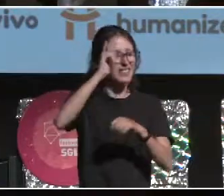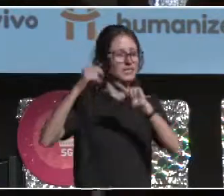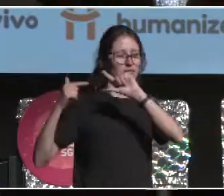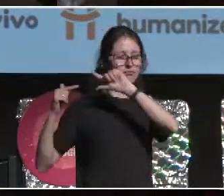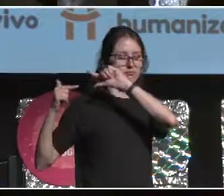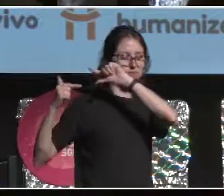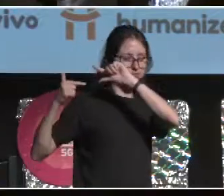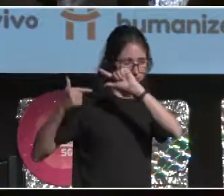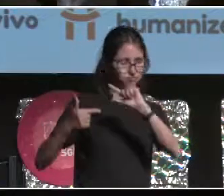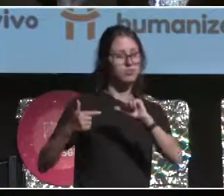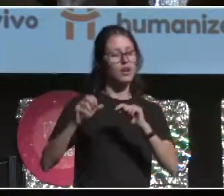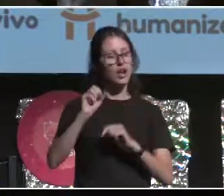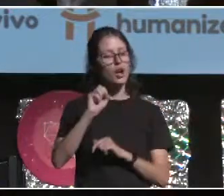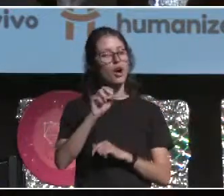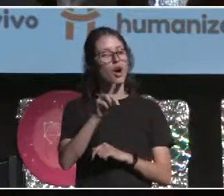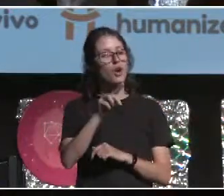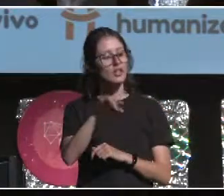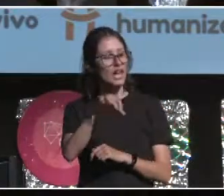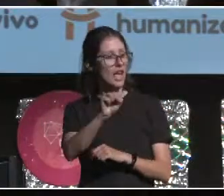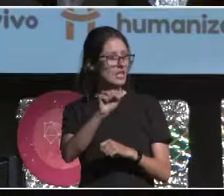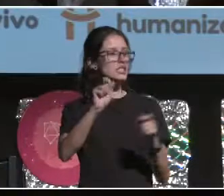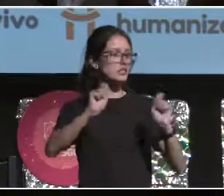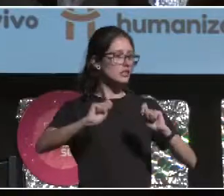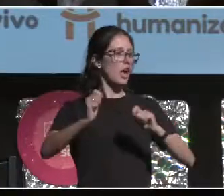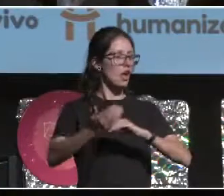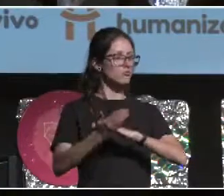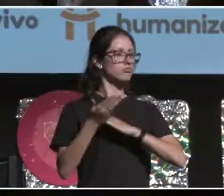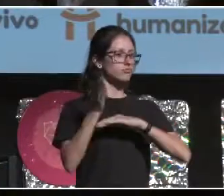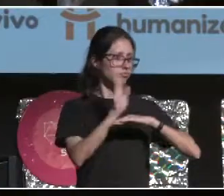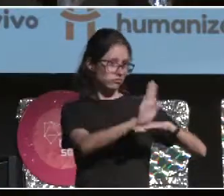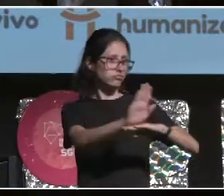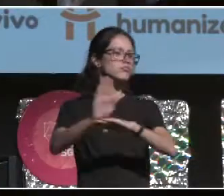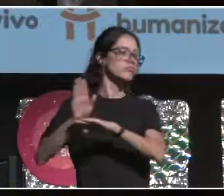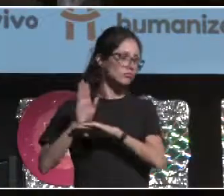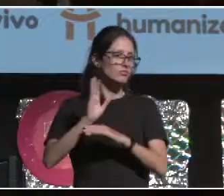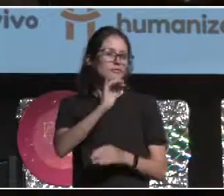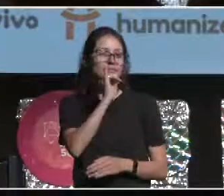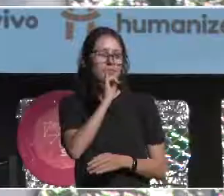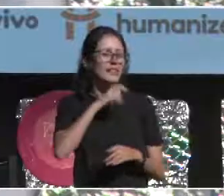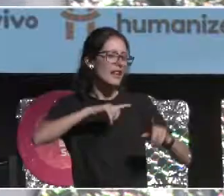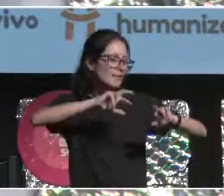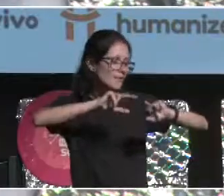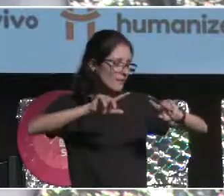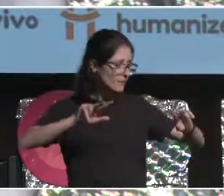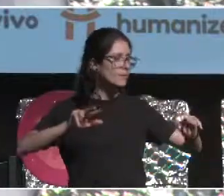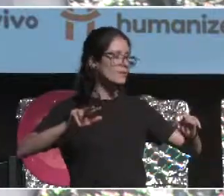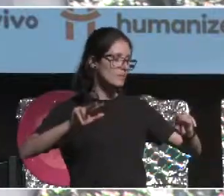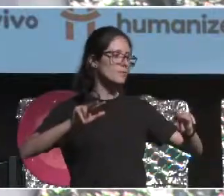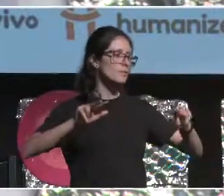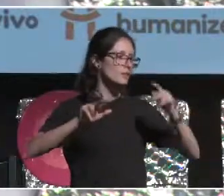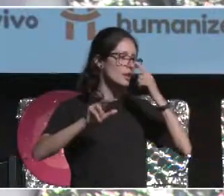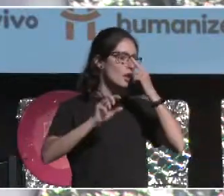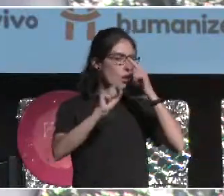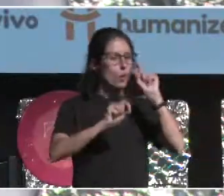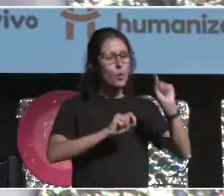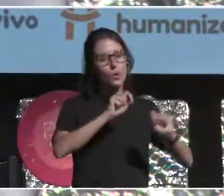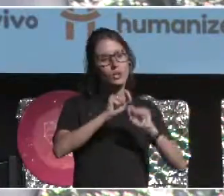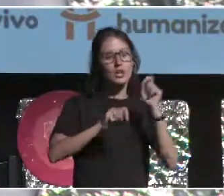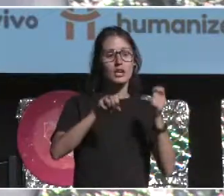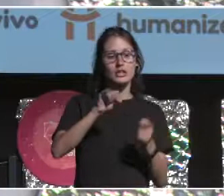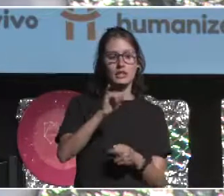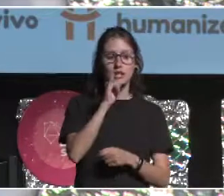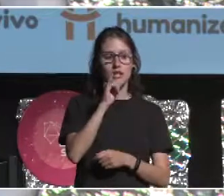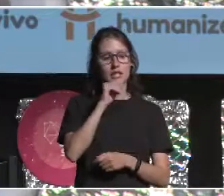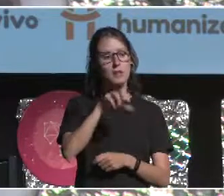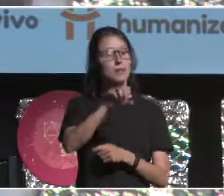en lo que llamamos nosotros el Sistema Estadístico Nacional, que para ustedes, por ejemplo, es el IBY. Entonces, creo que aquí paro y